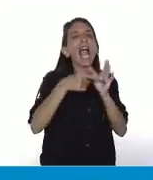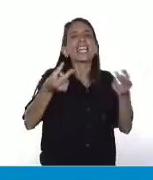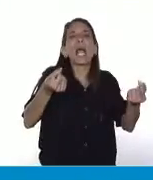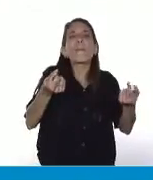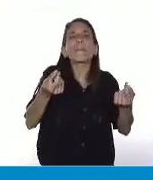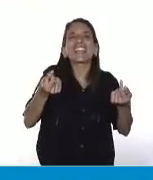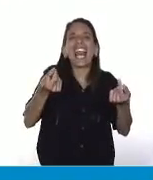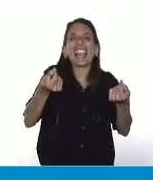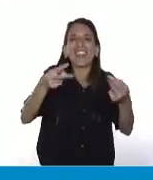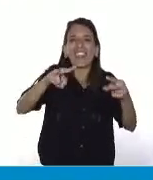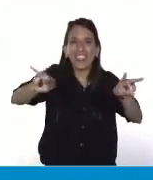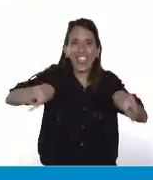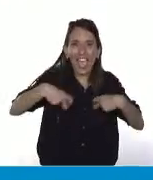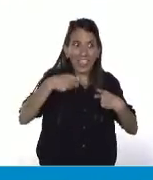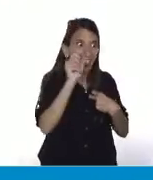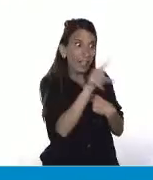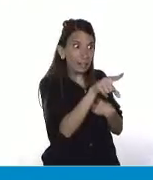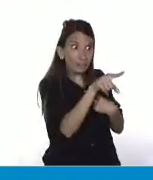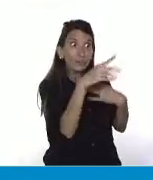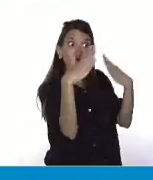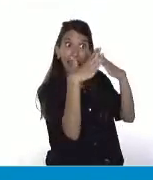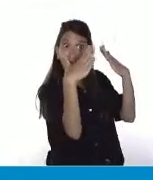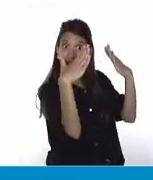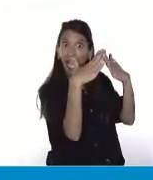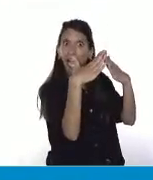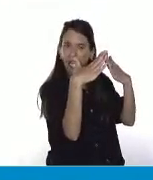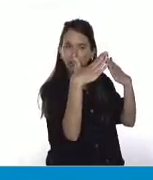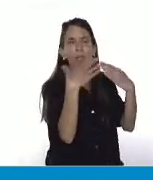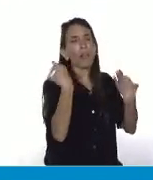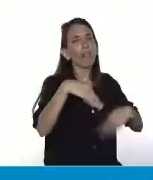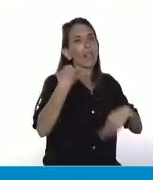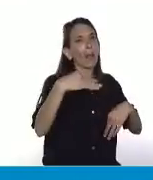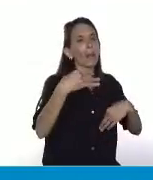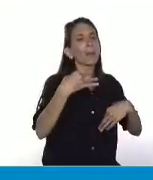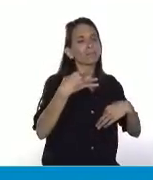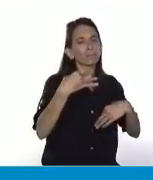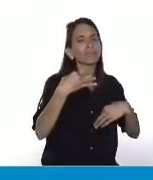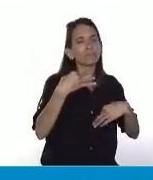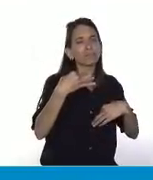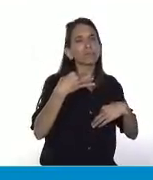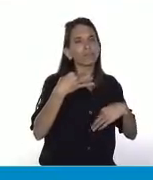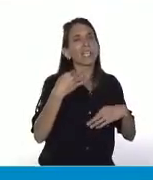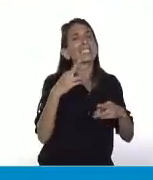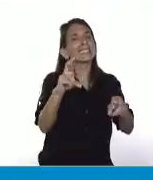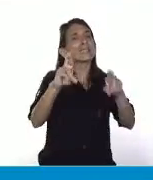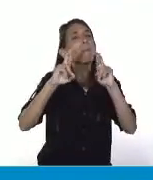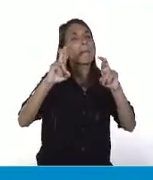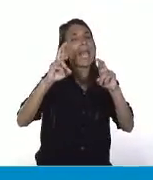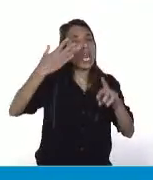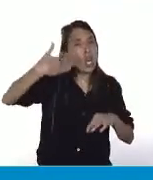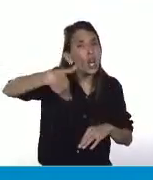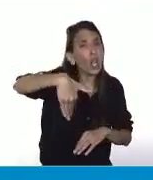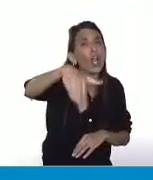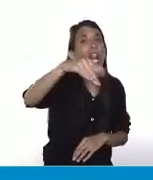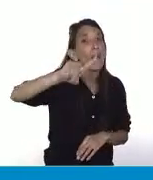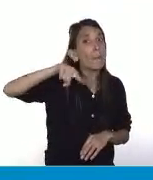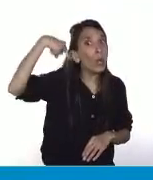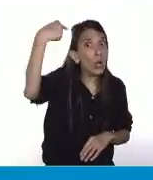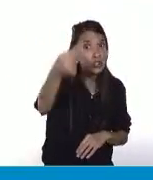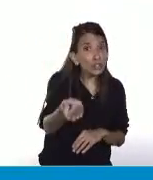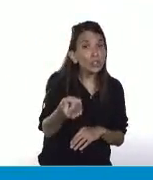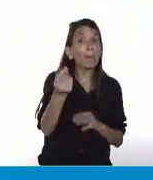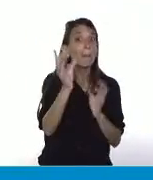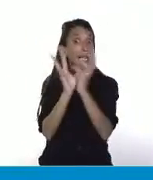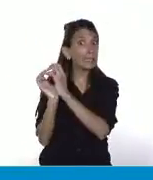tener esta tasa que tanto le corresponde. Así que bueno, espero que en la próxima